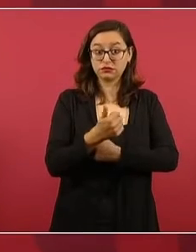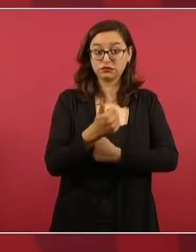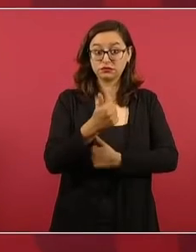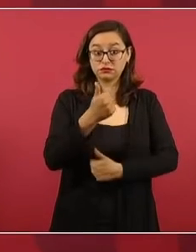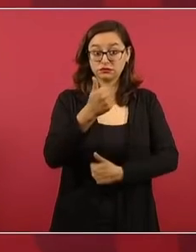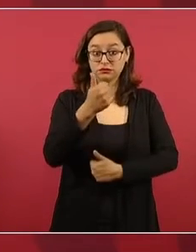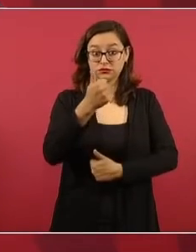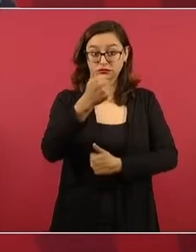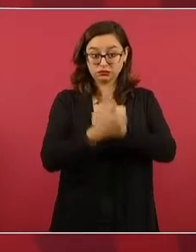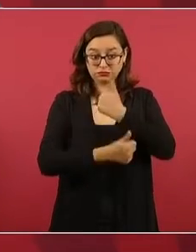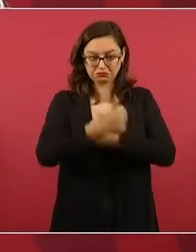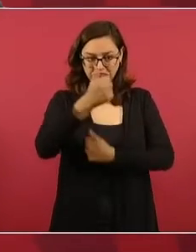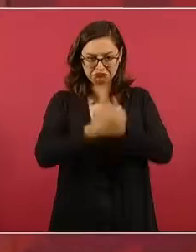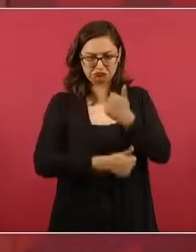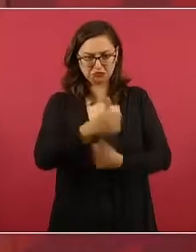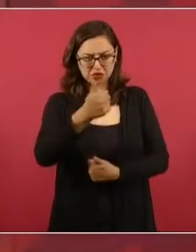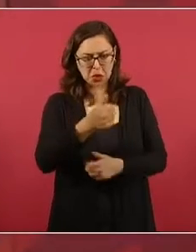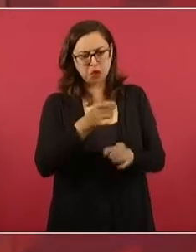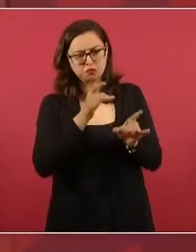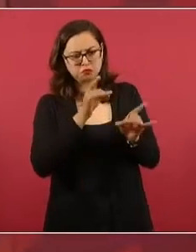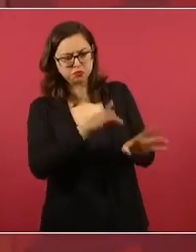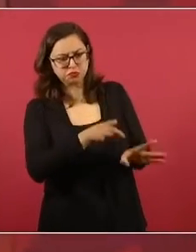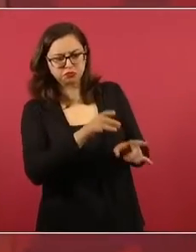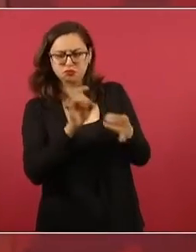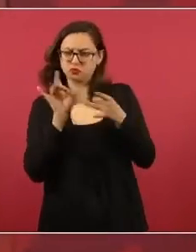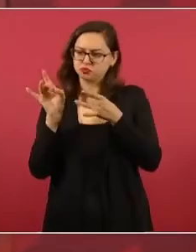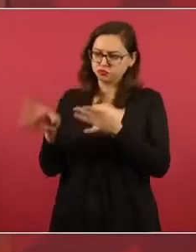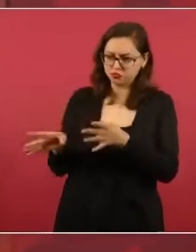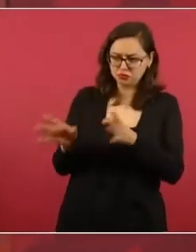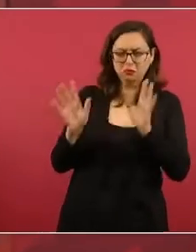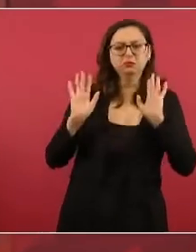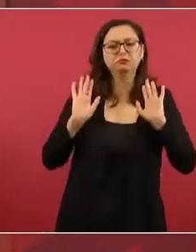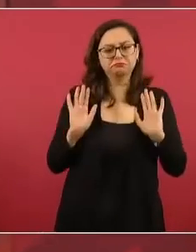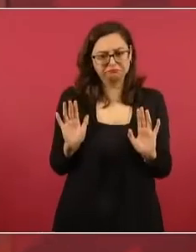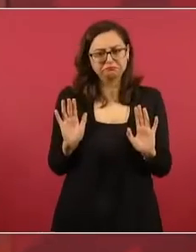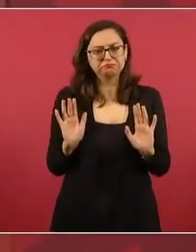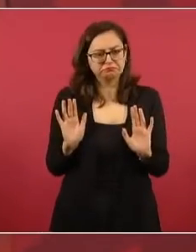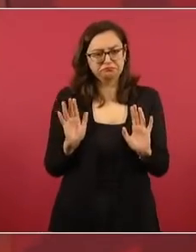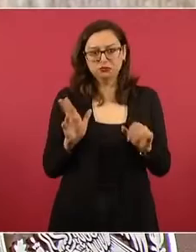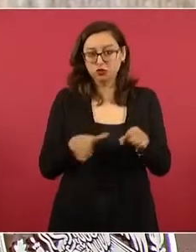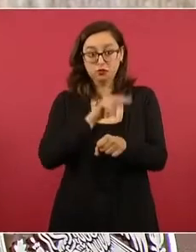vencer, no como enemigos a destruir.